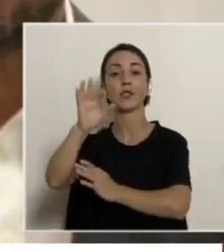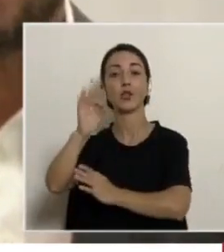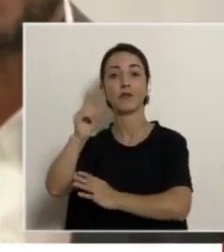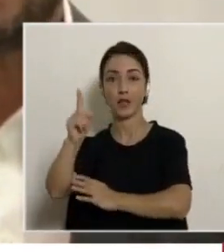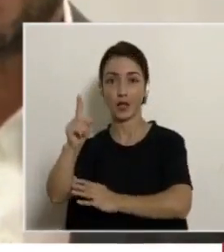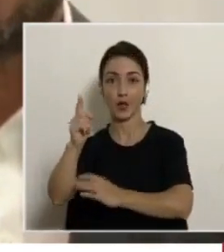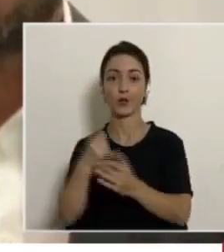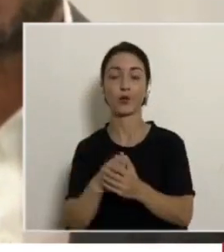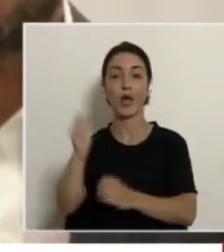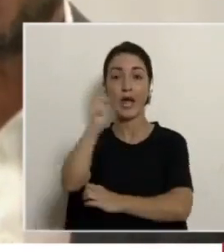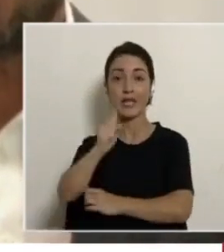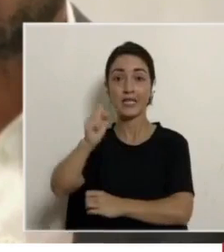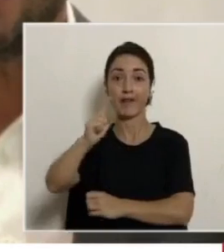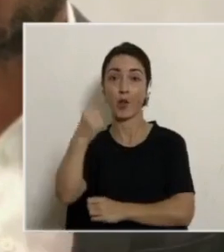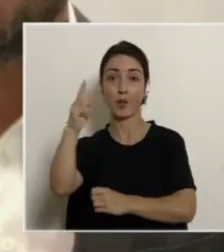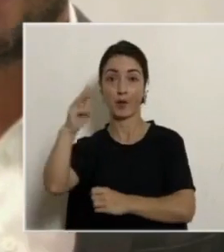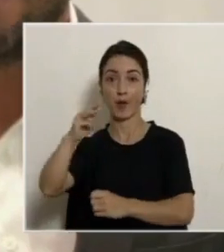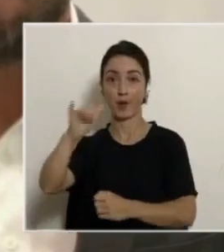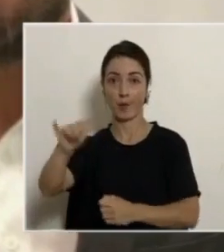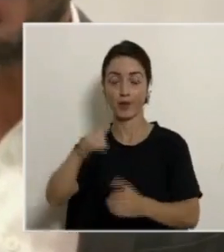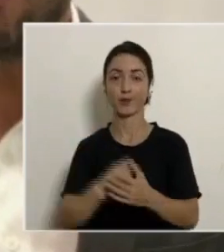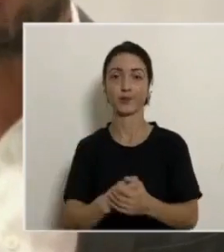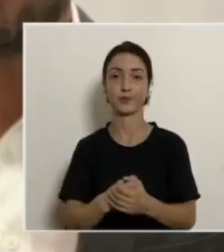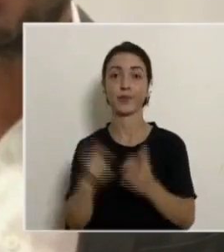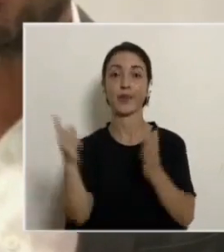1.991 casos el sábado 1 de mayo,